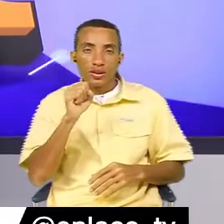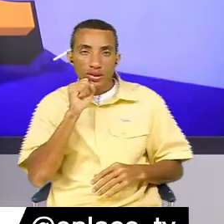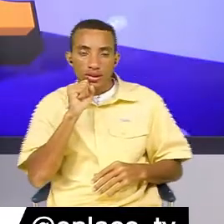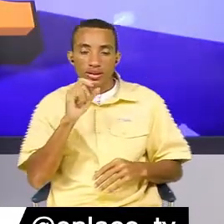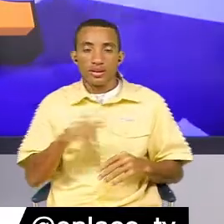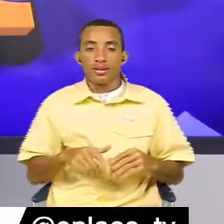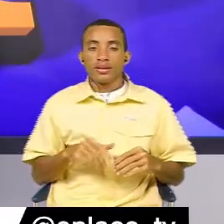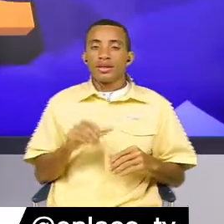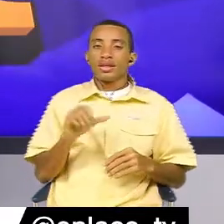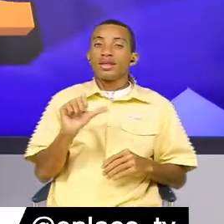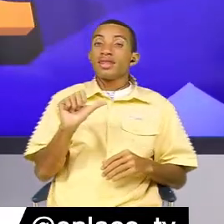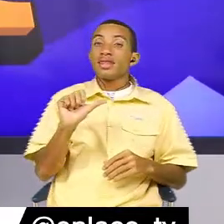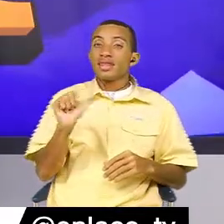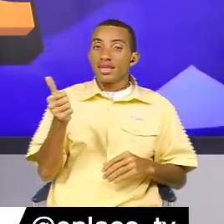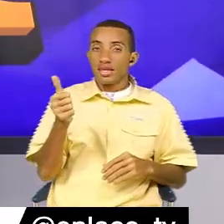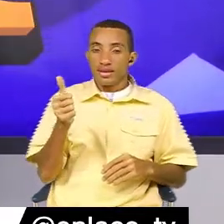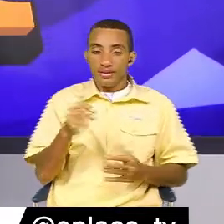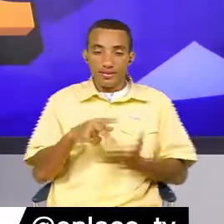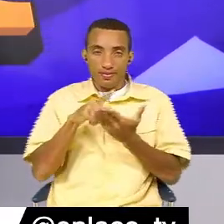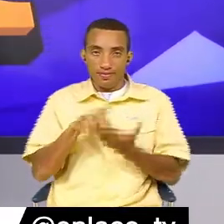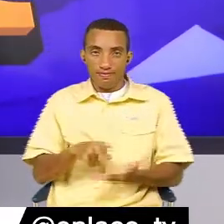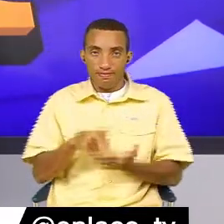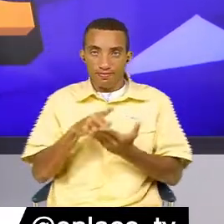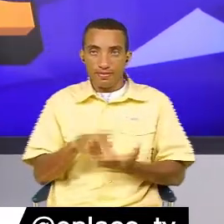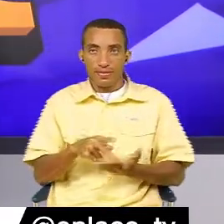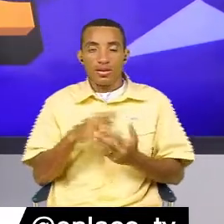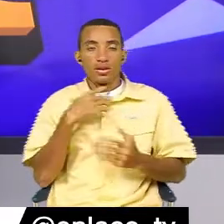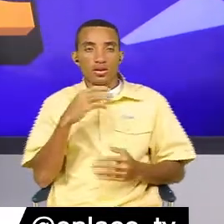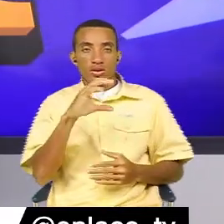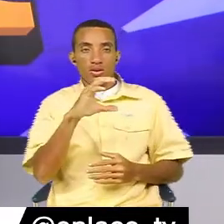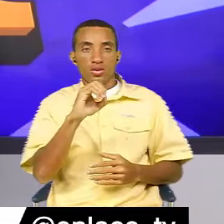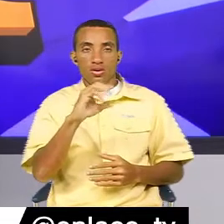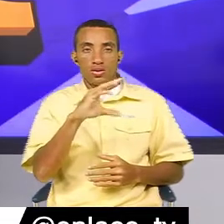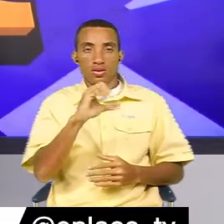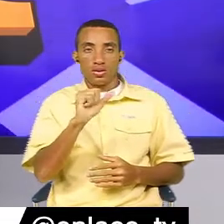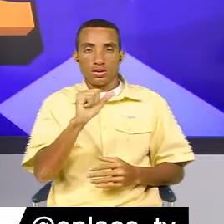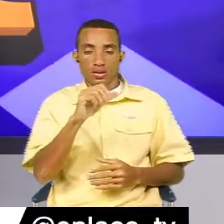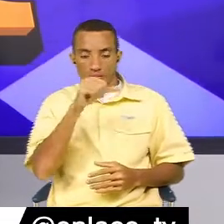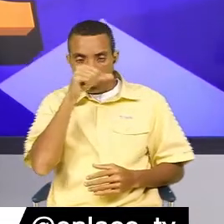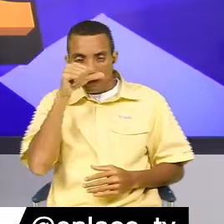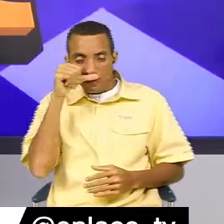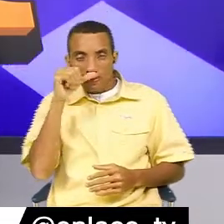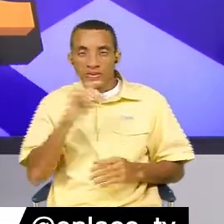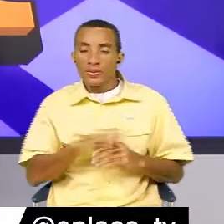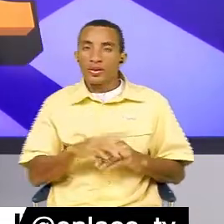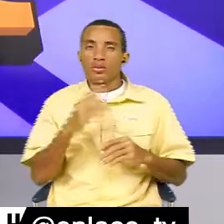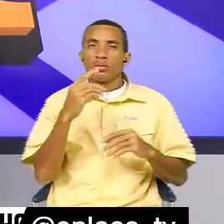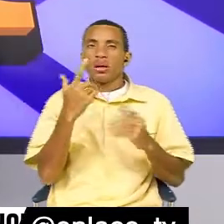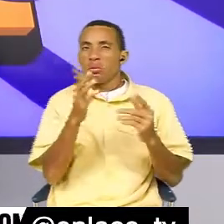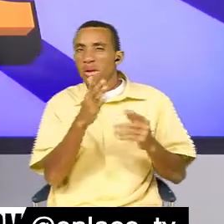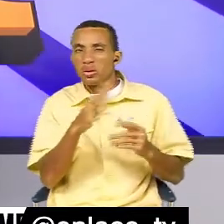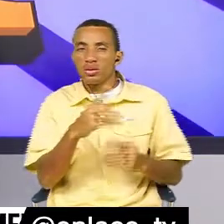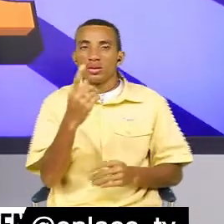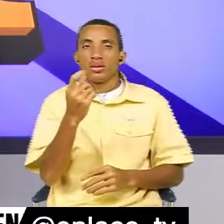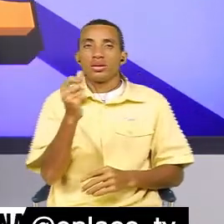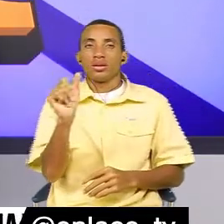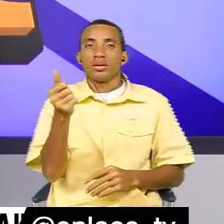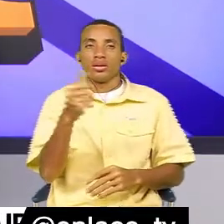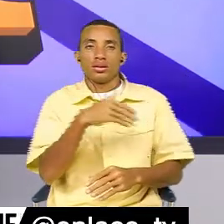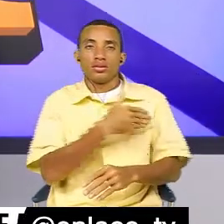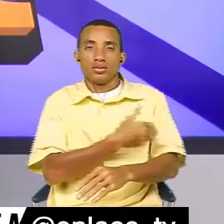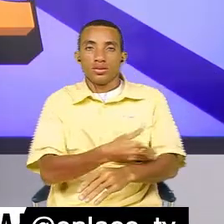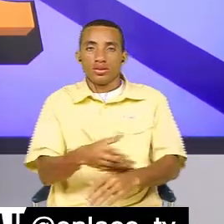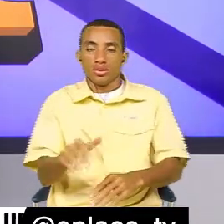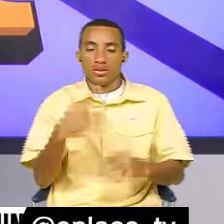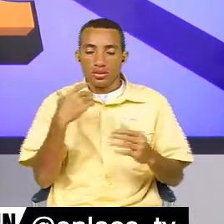llevaba 10 kilos de coca ocultos en un cuadro. El estupefaciente está valuado en 10 millones de pesos en el mercado ilegal. Esta y otras informaciones las podrá conocer en